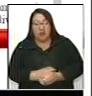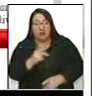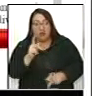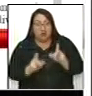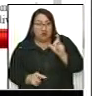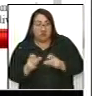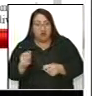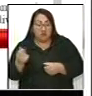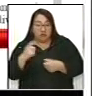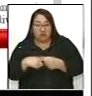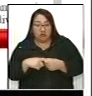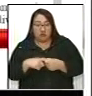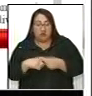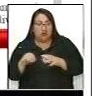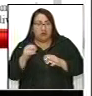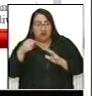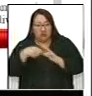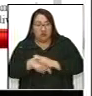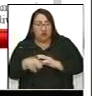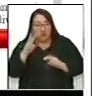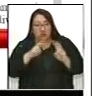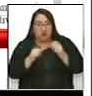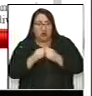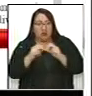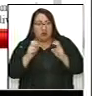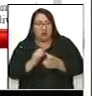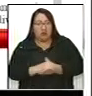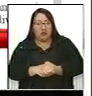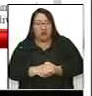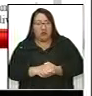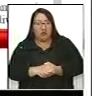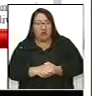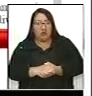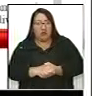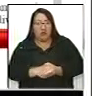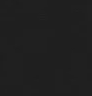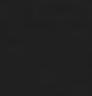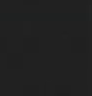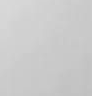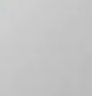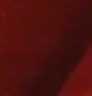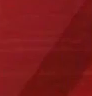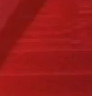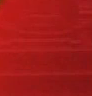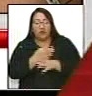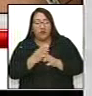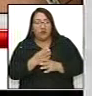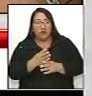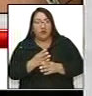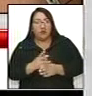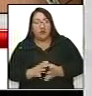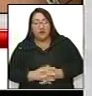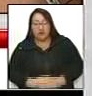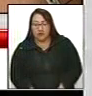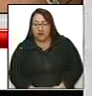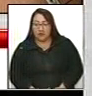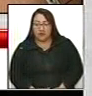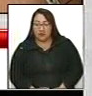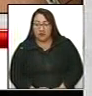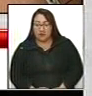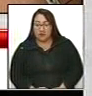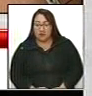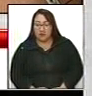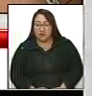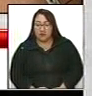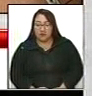que participaron hicieron un profundo análisis del tema, que tuvo como origen la formación de niños. Se